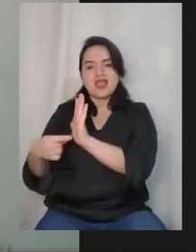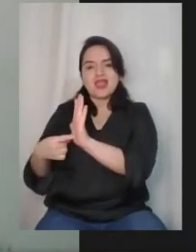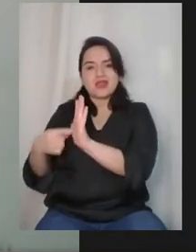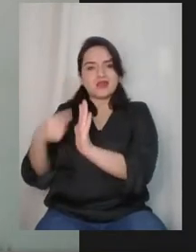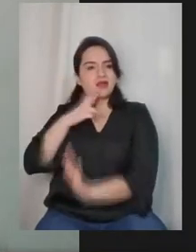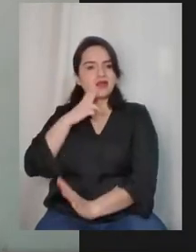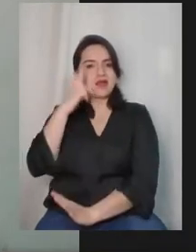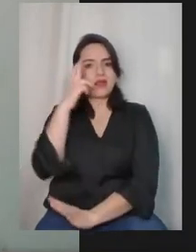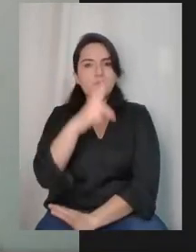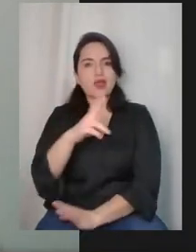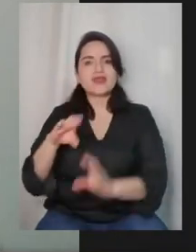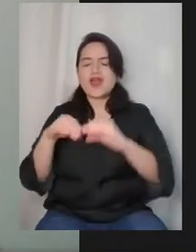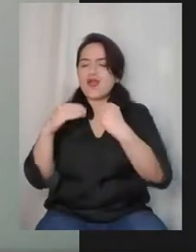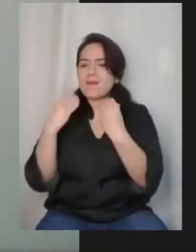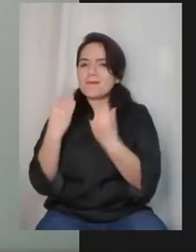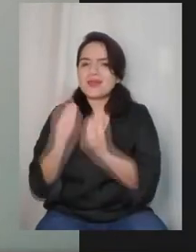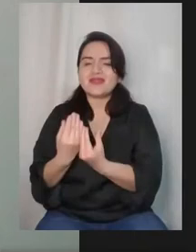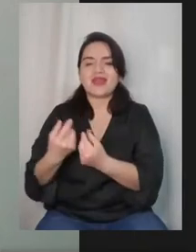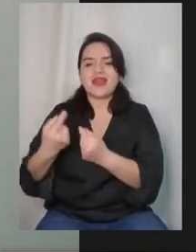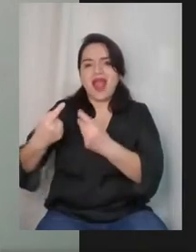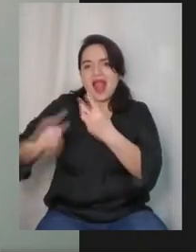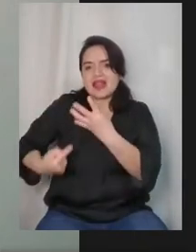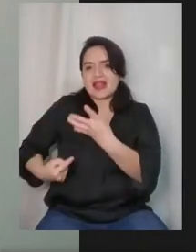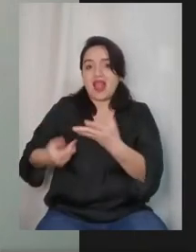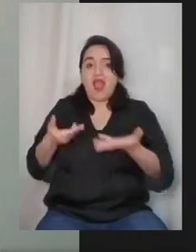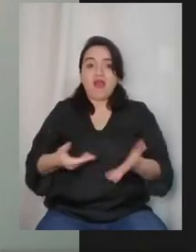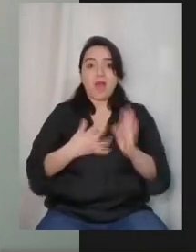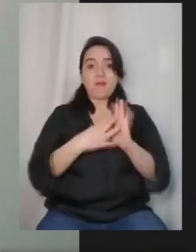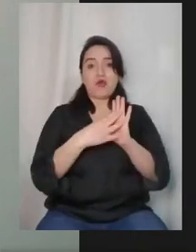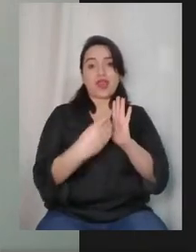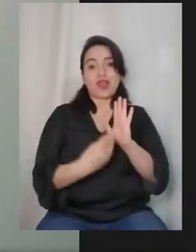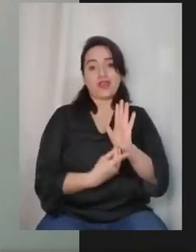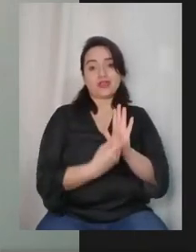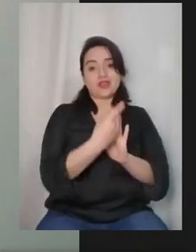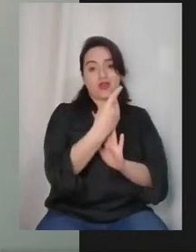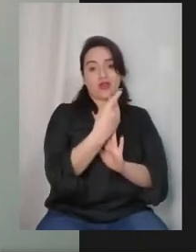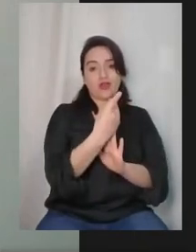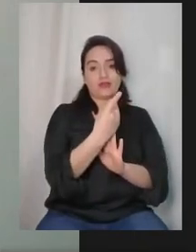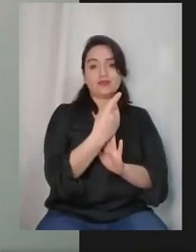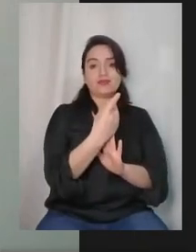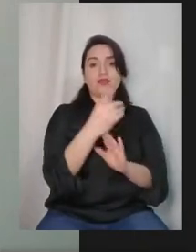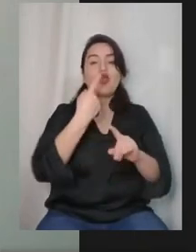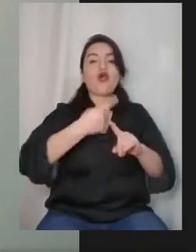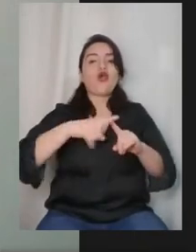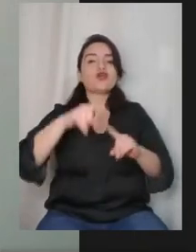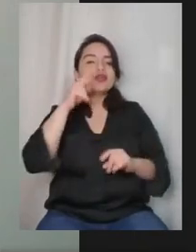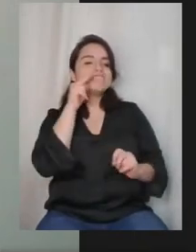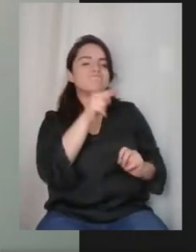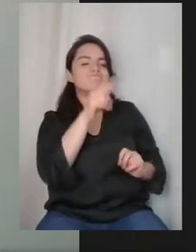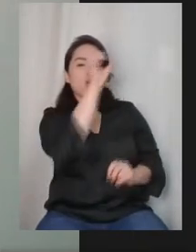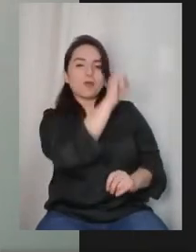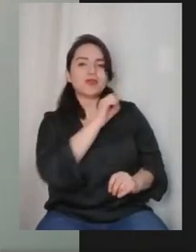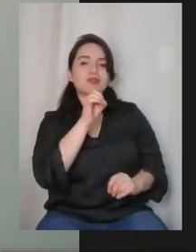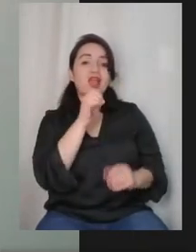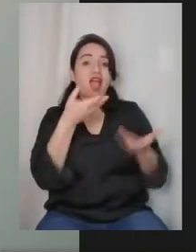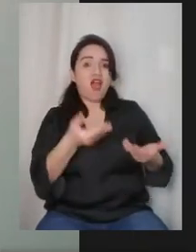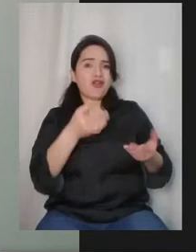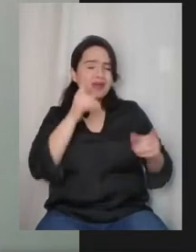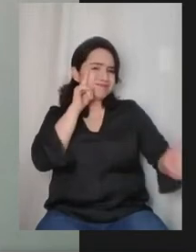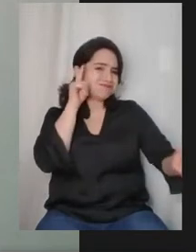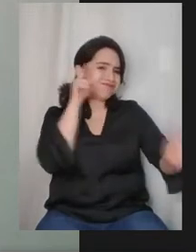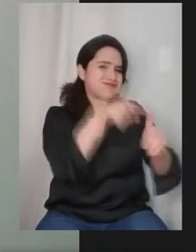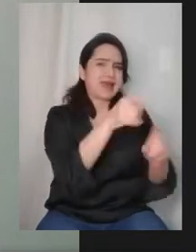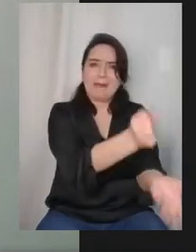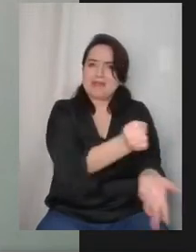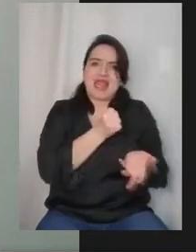y alternativa al actual modelo de desarrollo, que de acuerdo a nuestra mirada es completamente capitalista y lamentablemente